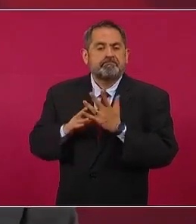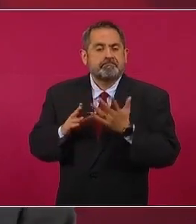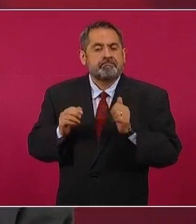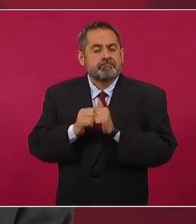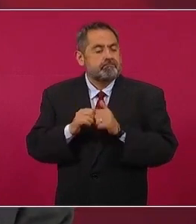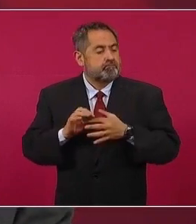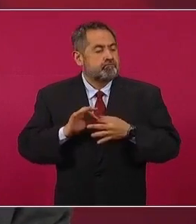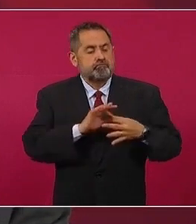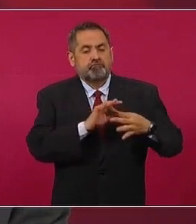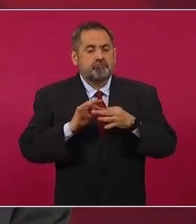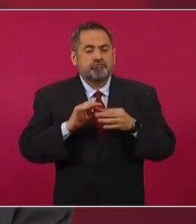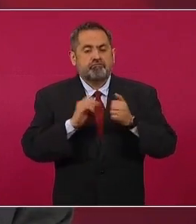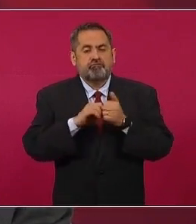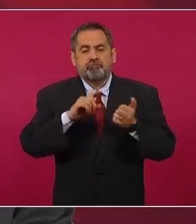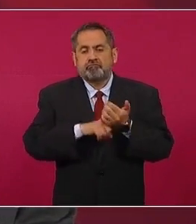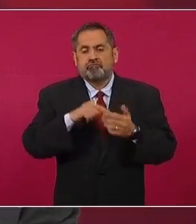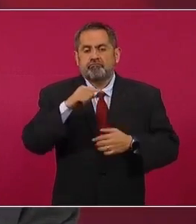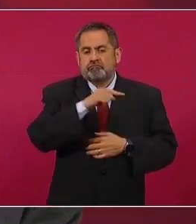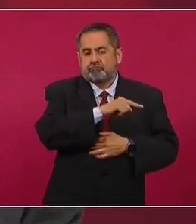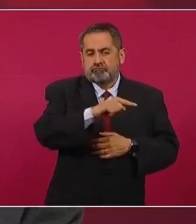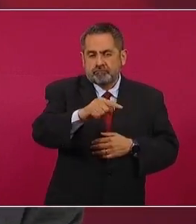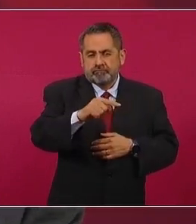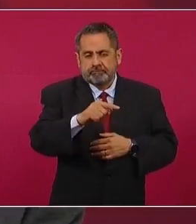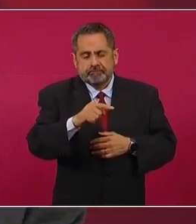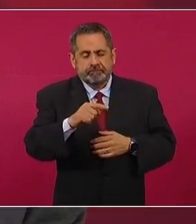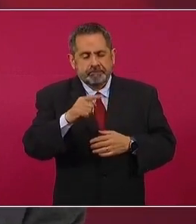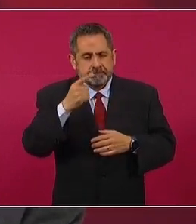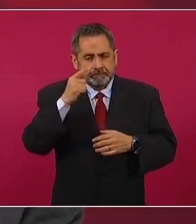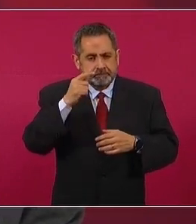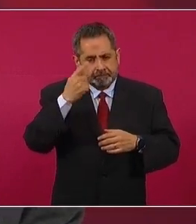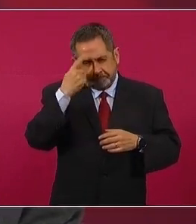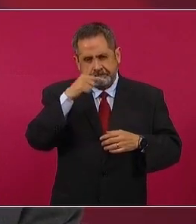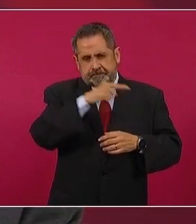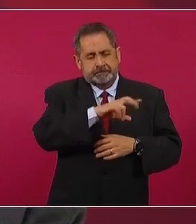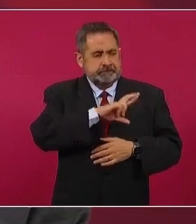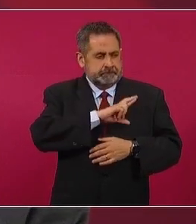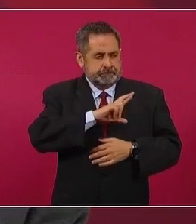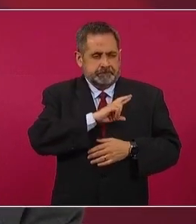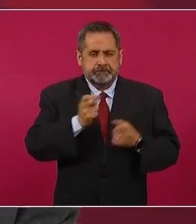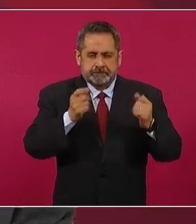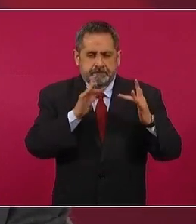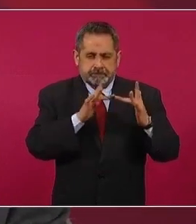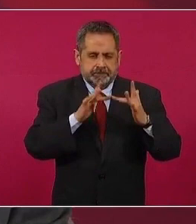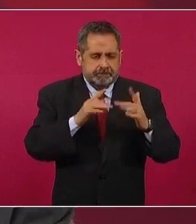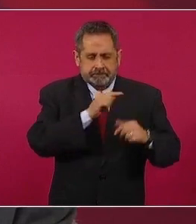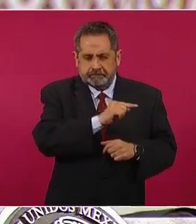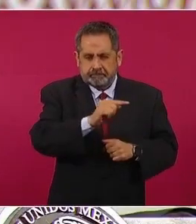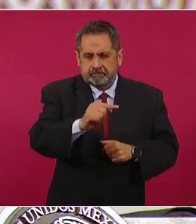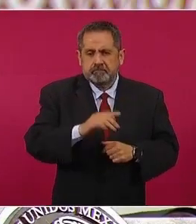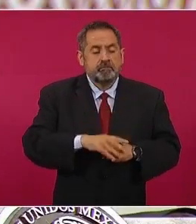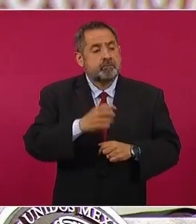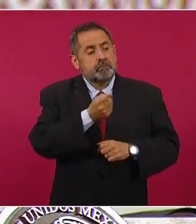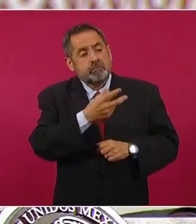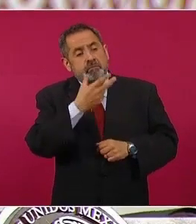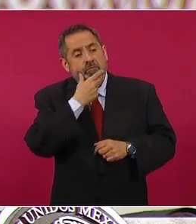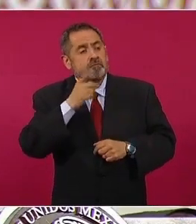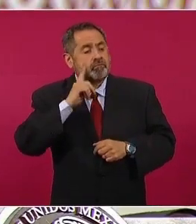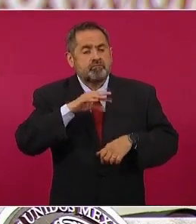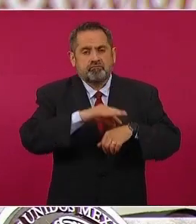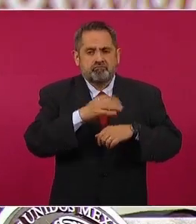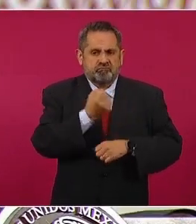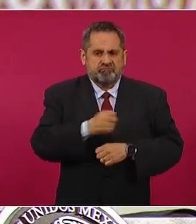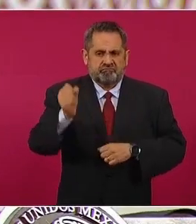relación formal con ciertas unidades de atención del sector privado. Hay médicas y médicos